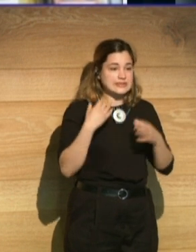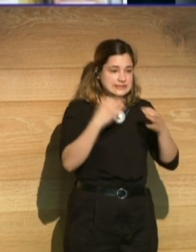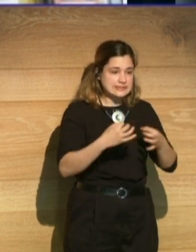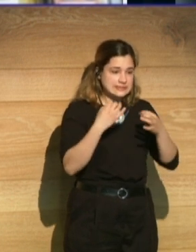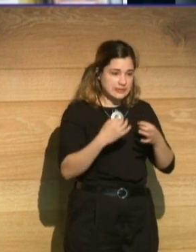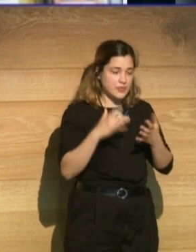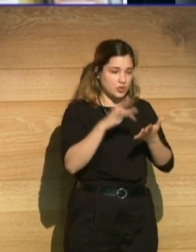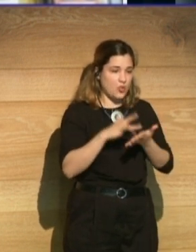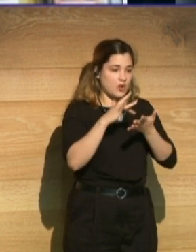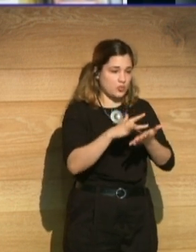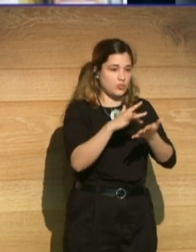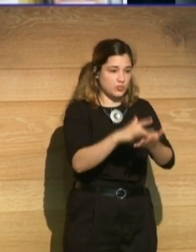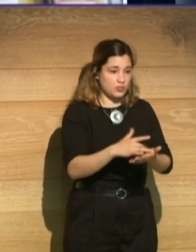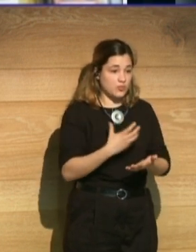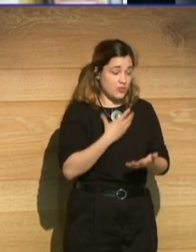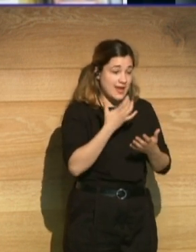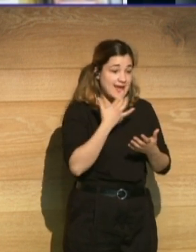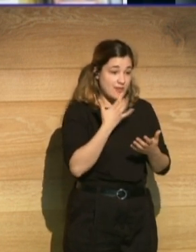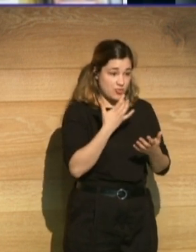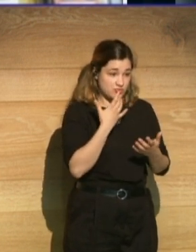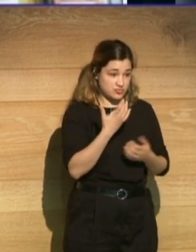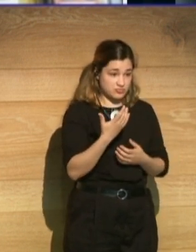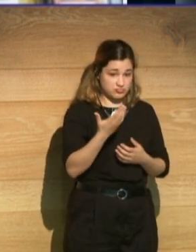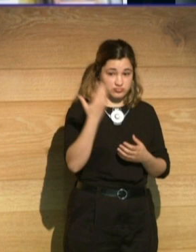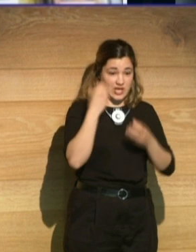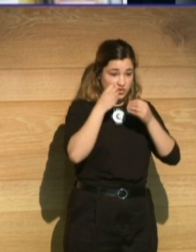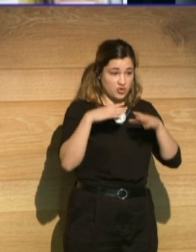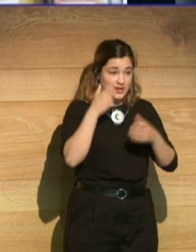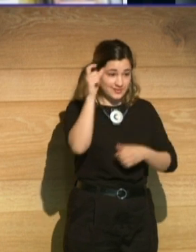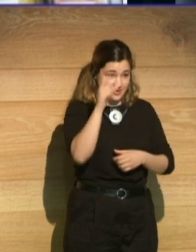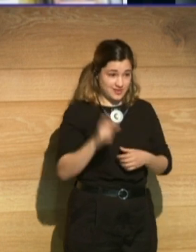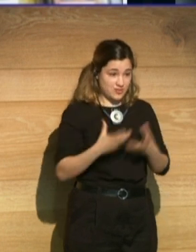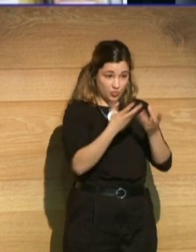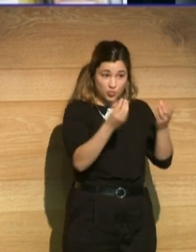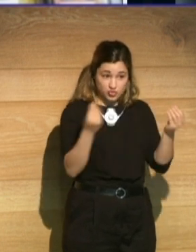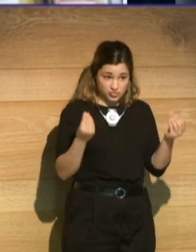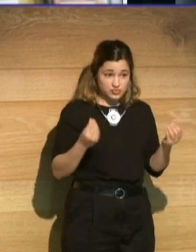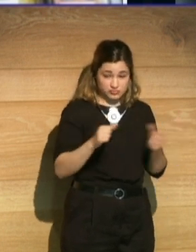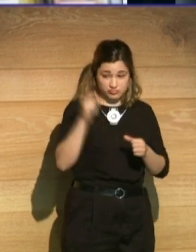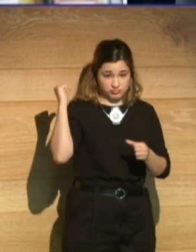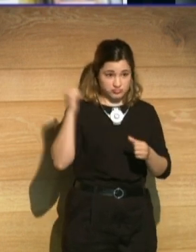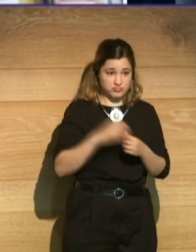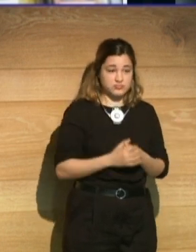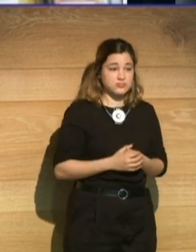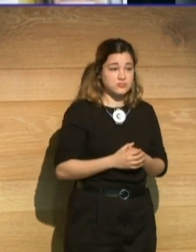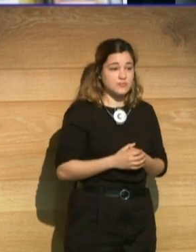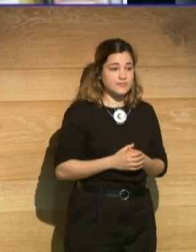y podría poner muchos ejemplos en la historia de Italia. Y esta es la otra